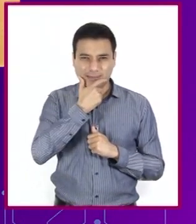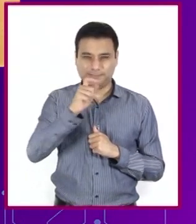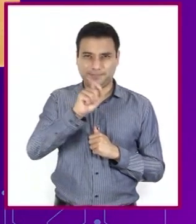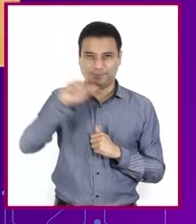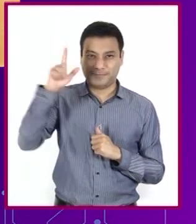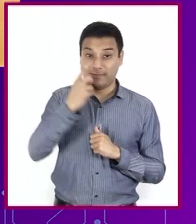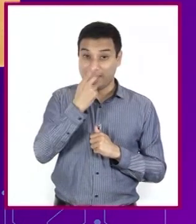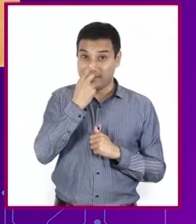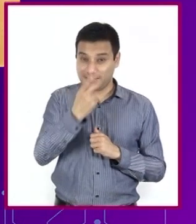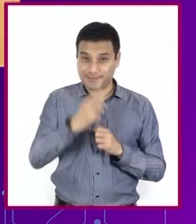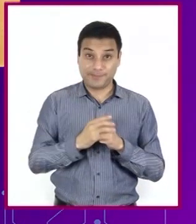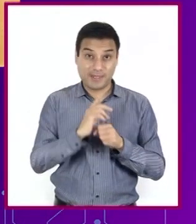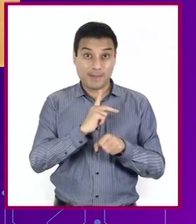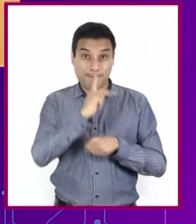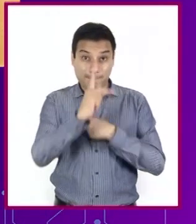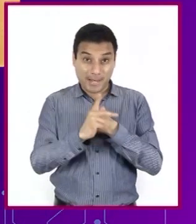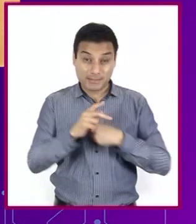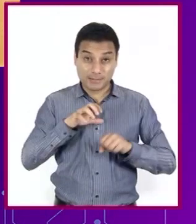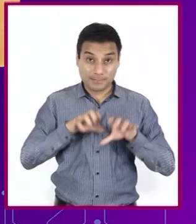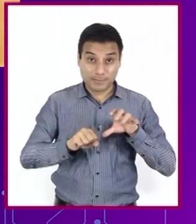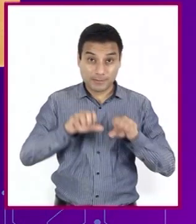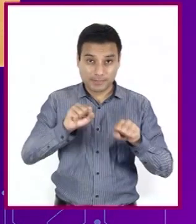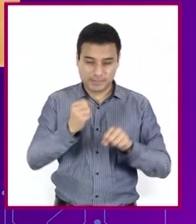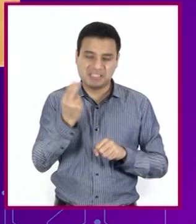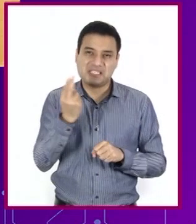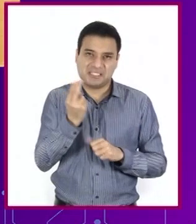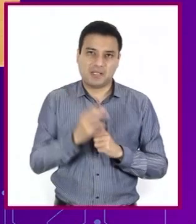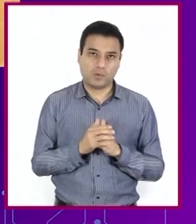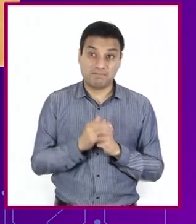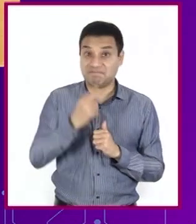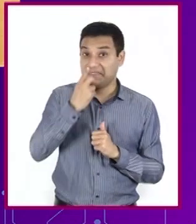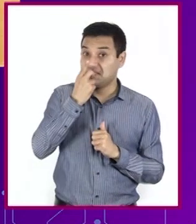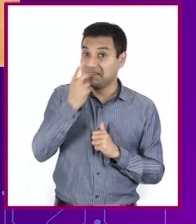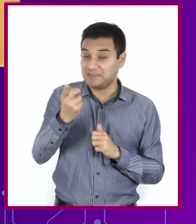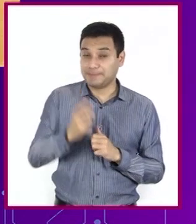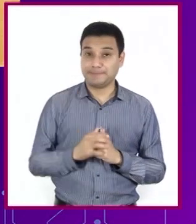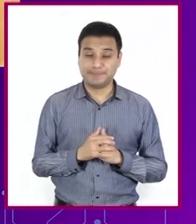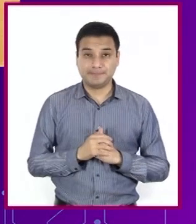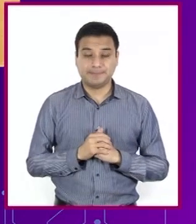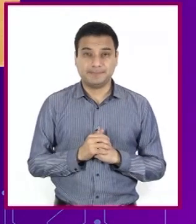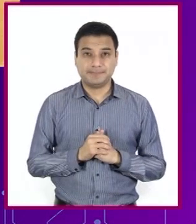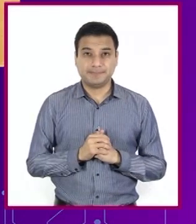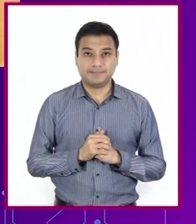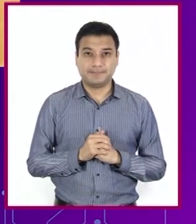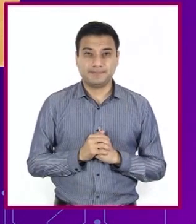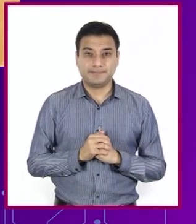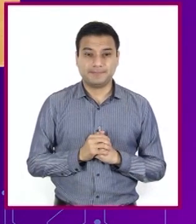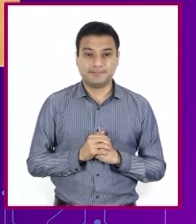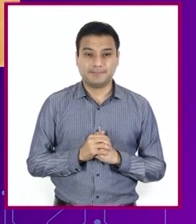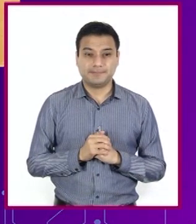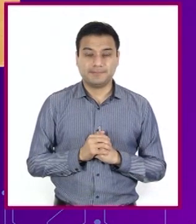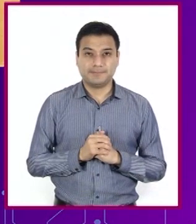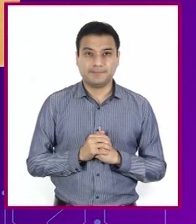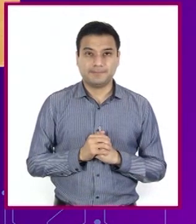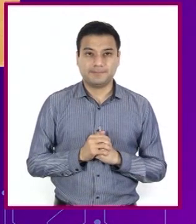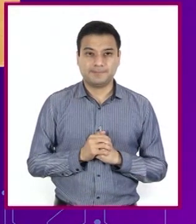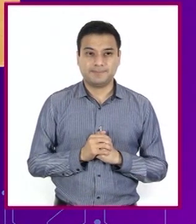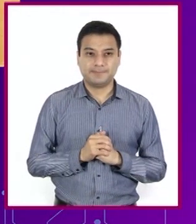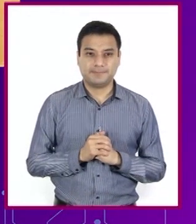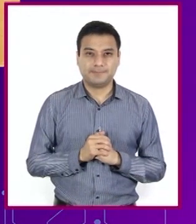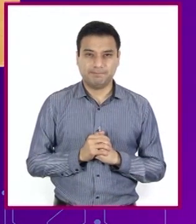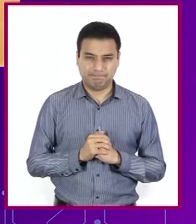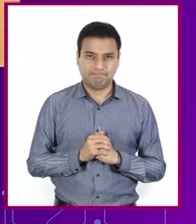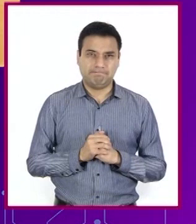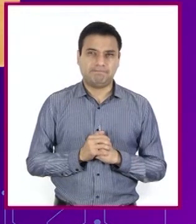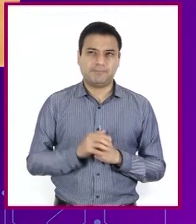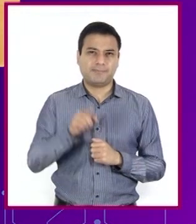el imperialismo era necesario. Así narraba su experiencia. Estaba ayer en el East End y asistí